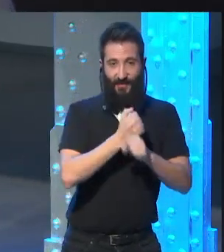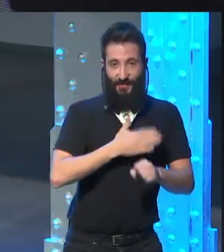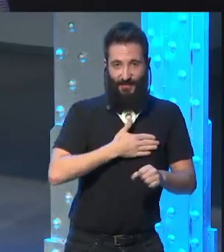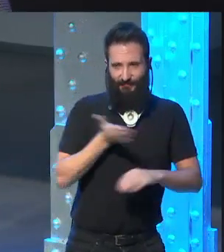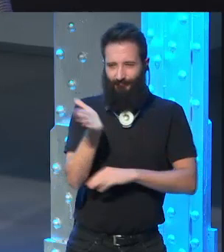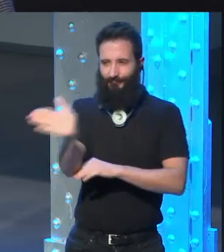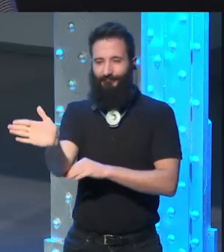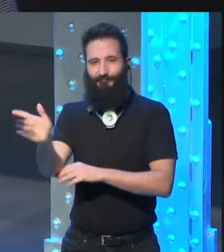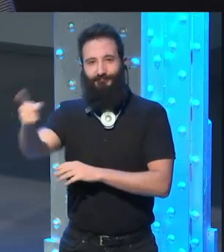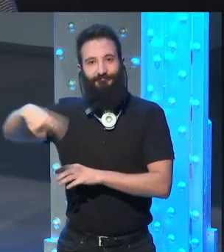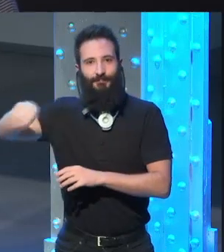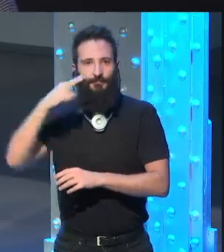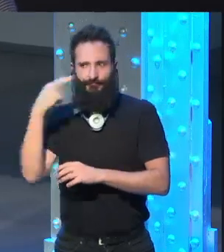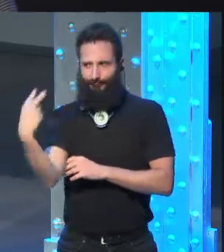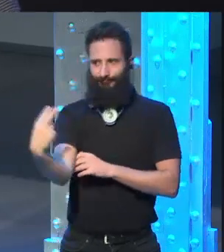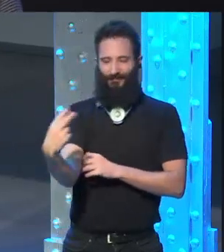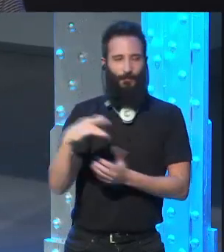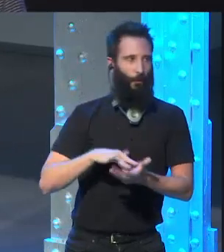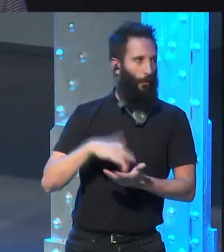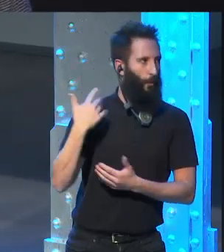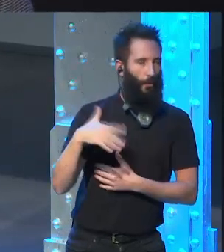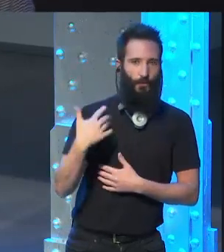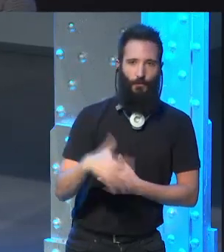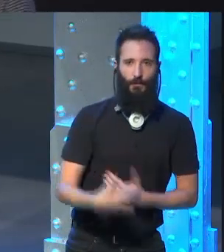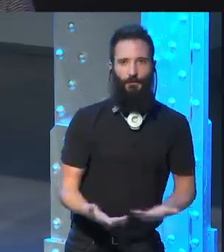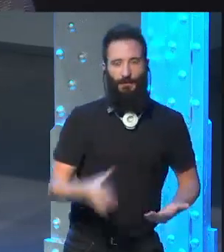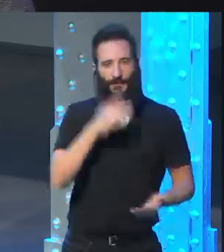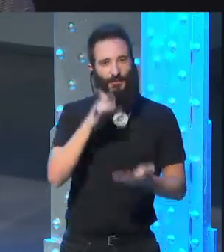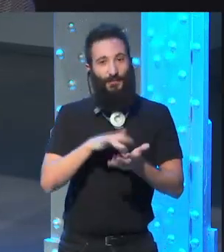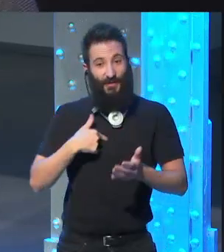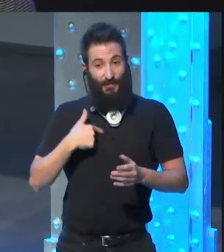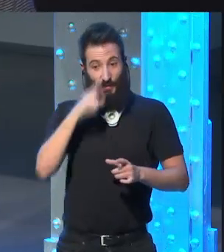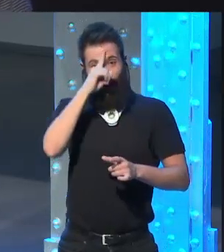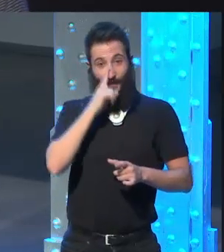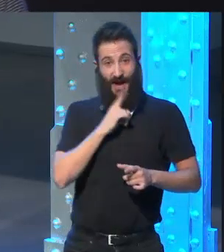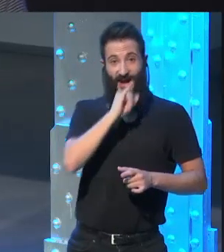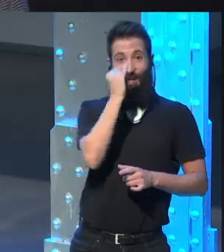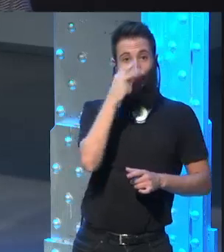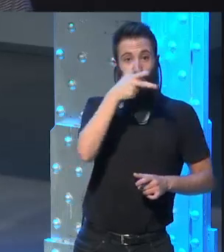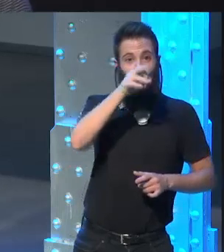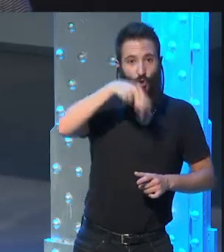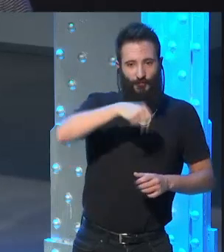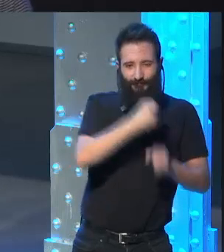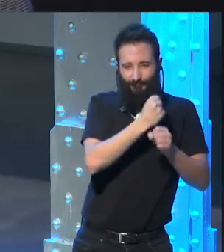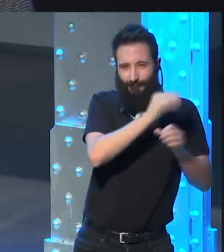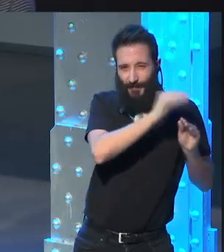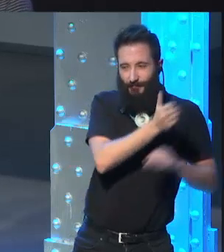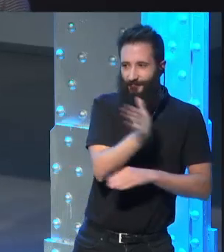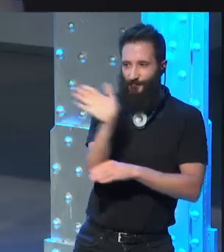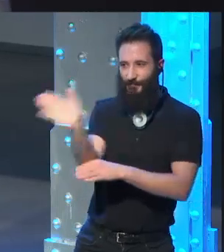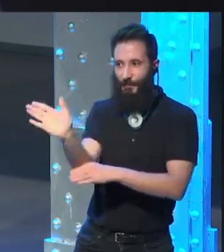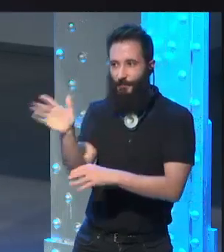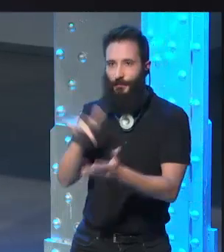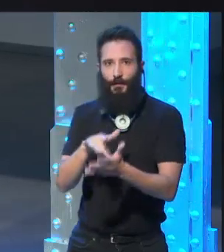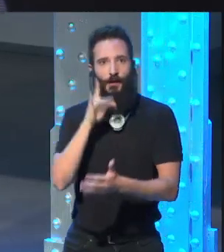y me miran como vaya friki está hecho Juanpe, pero le he enseñado la imagen que ha hecho John y han flipado, ¿no? Entonces, bueno, pues ha conseguido John